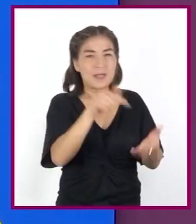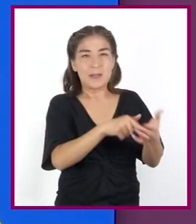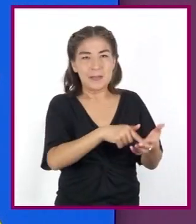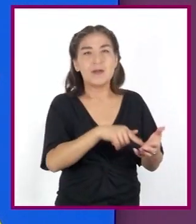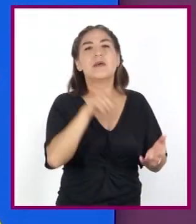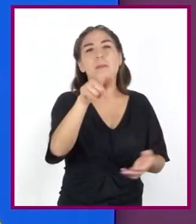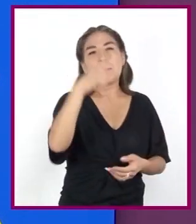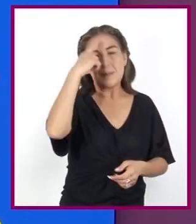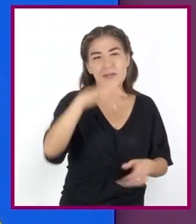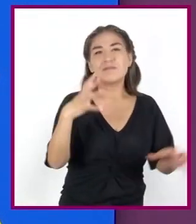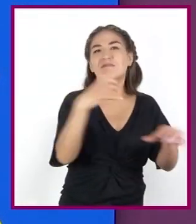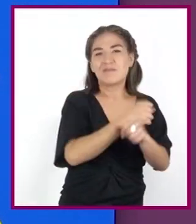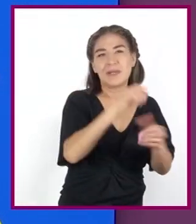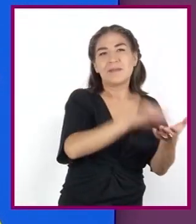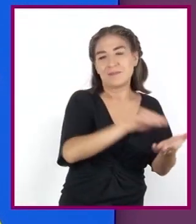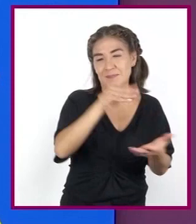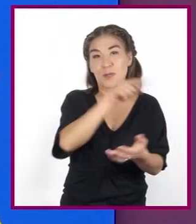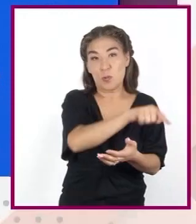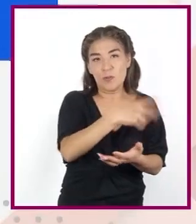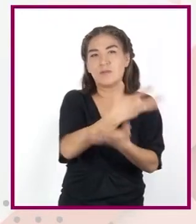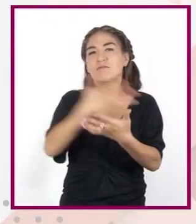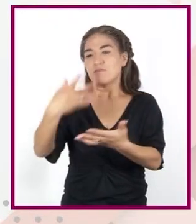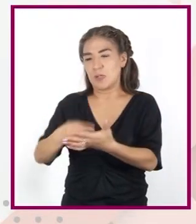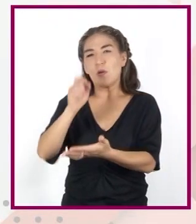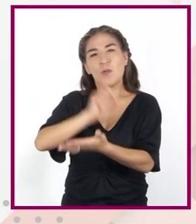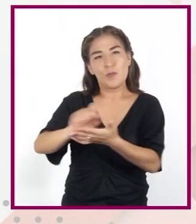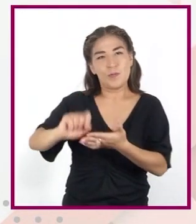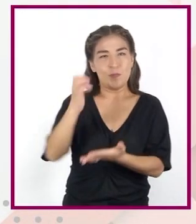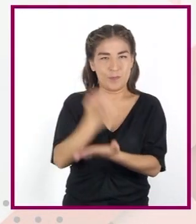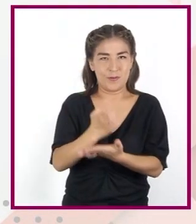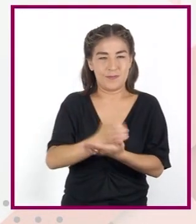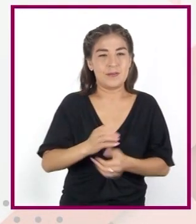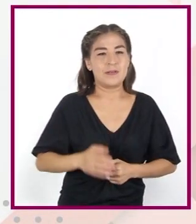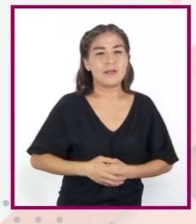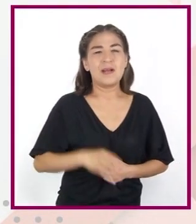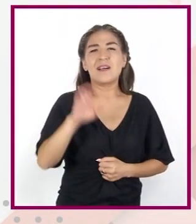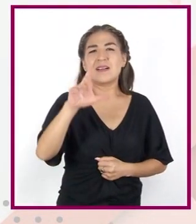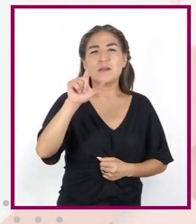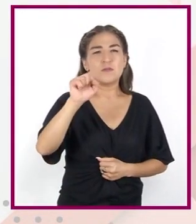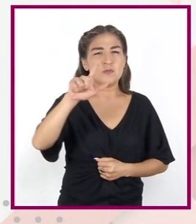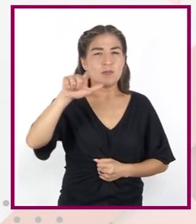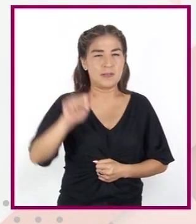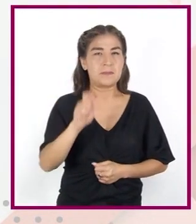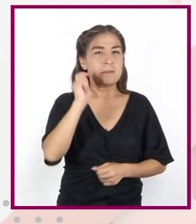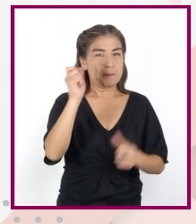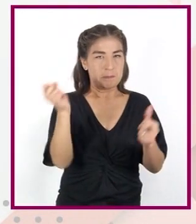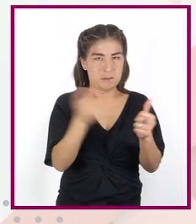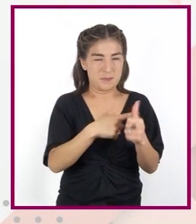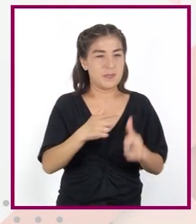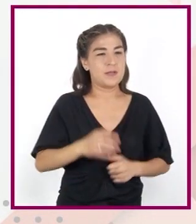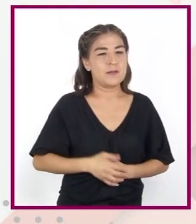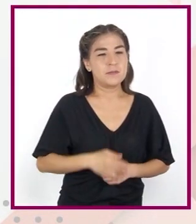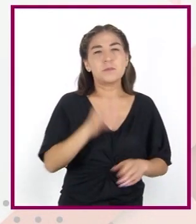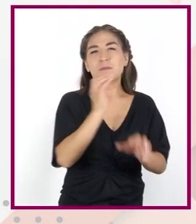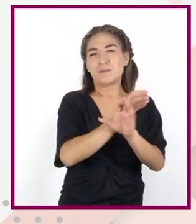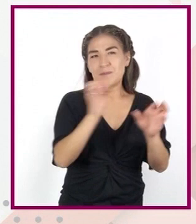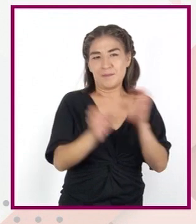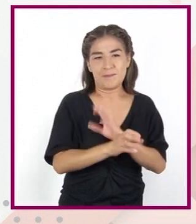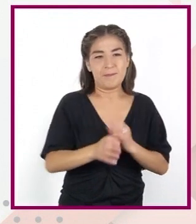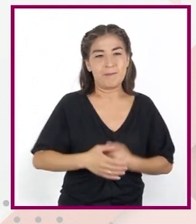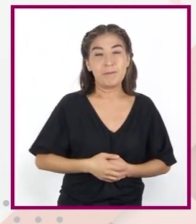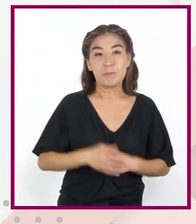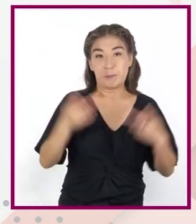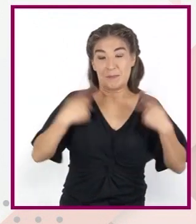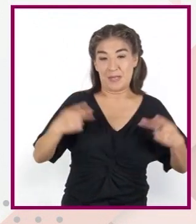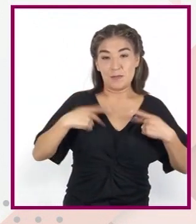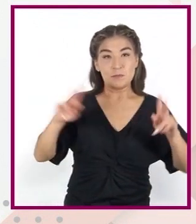su significado y anótenlas en su cuaderno. Cláusulas. Primera. Objeto. El vendedor